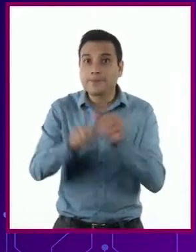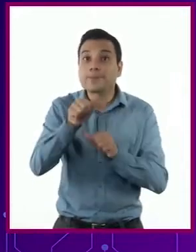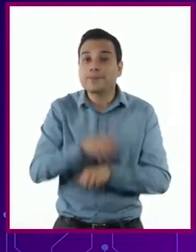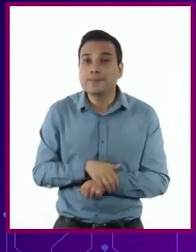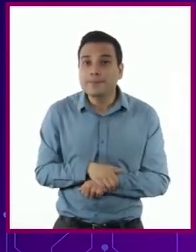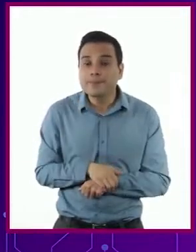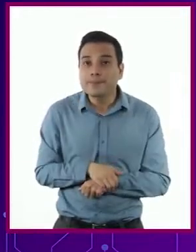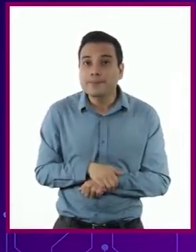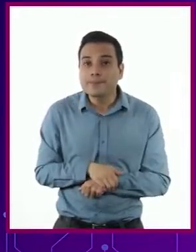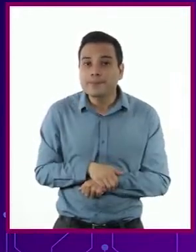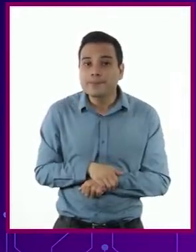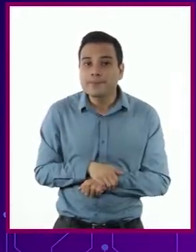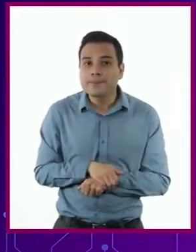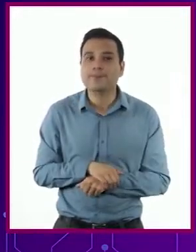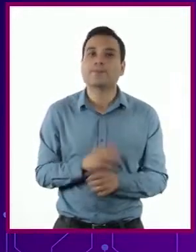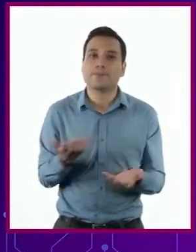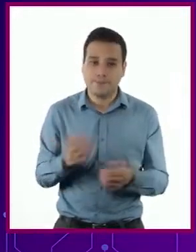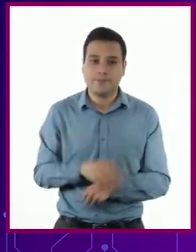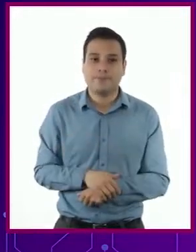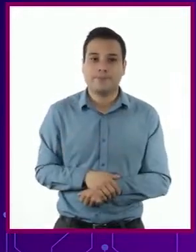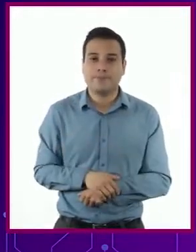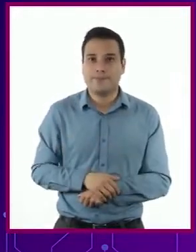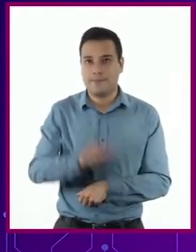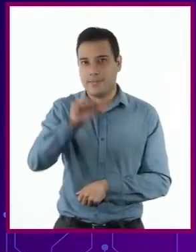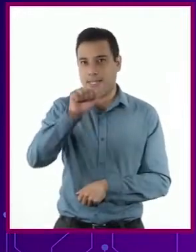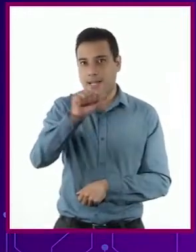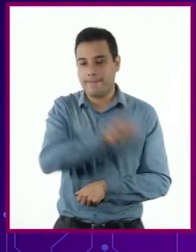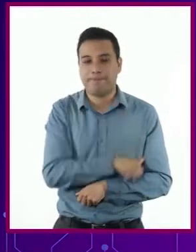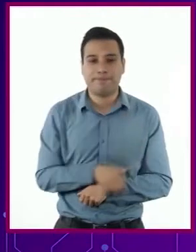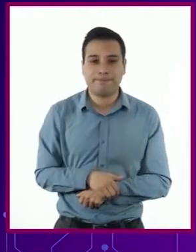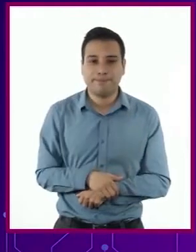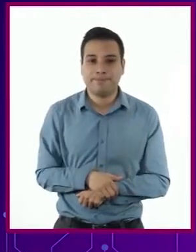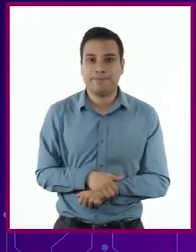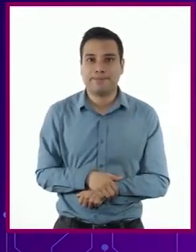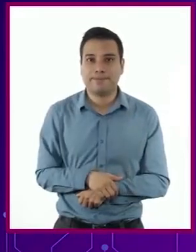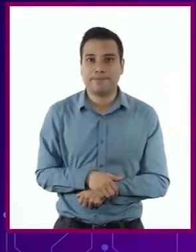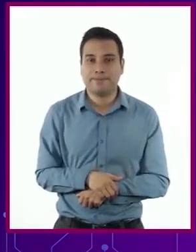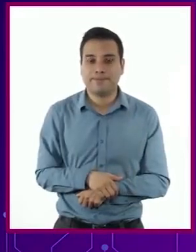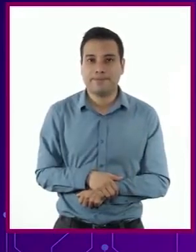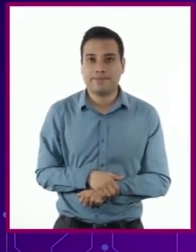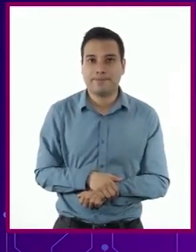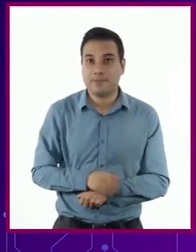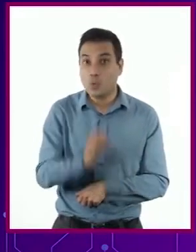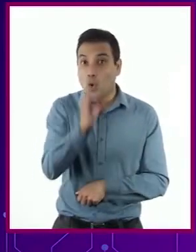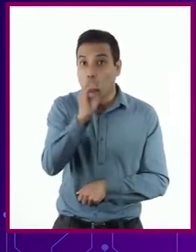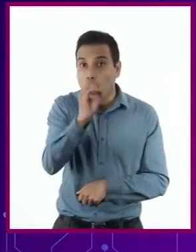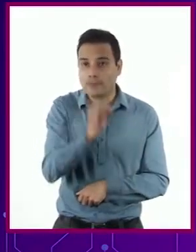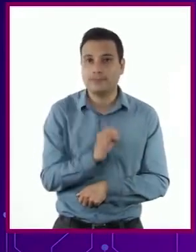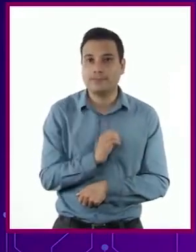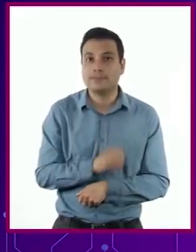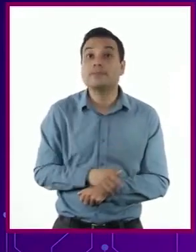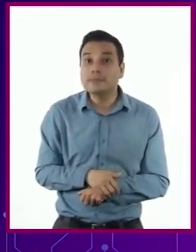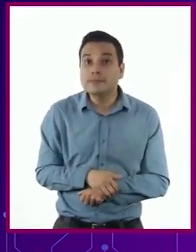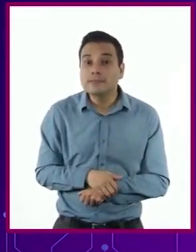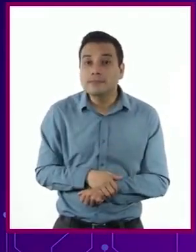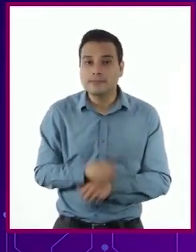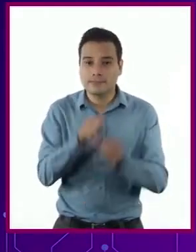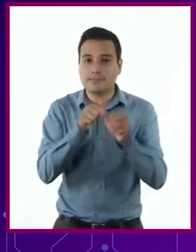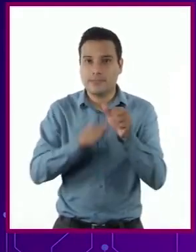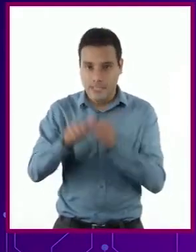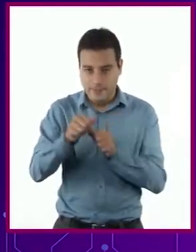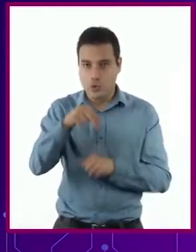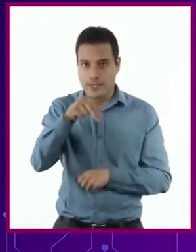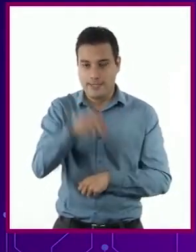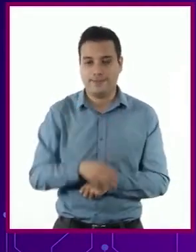tercera letra del abecedario, por lo tanto se convierte en la letra A. Y la letra O se convierte en la